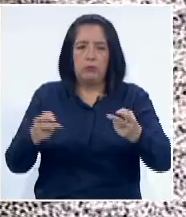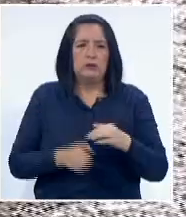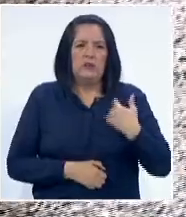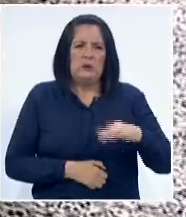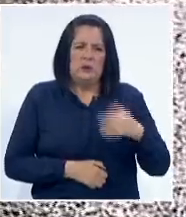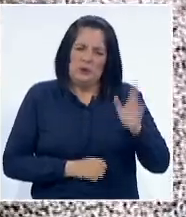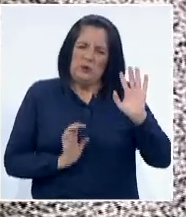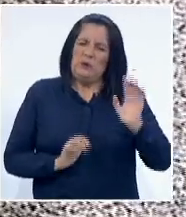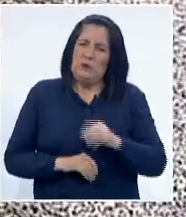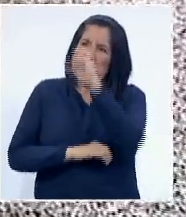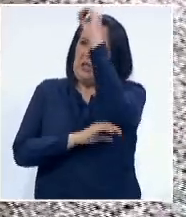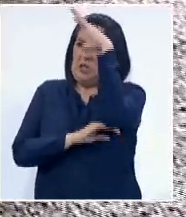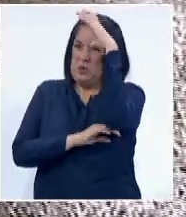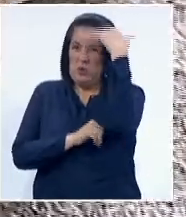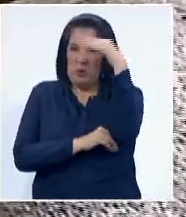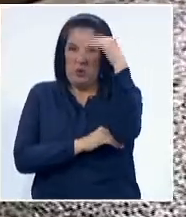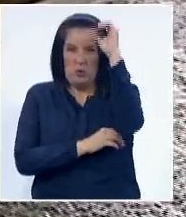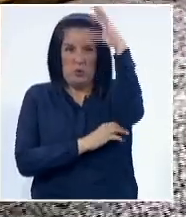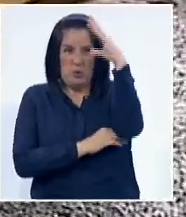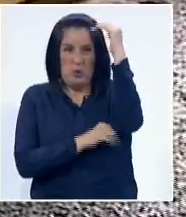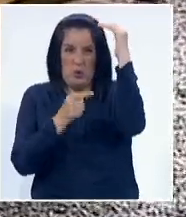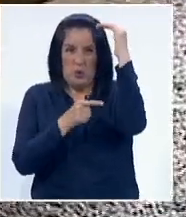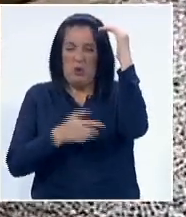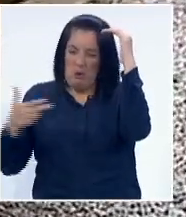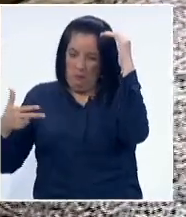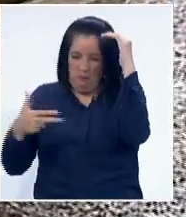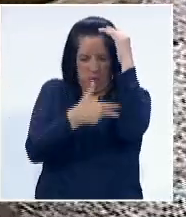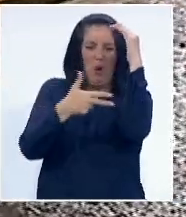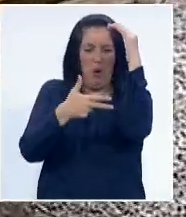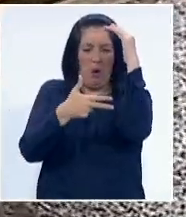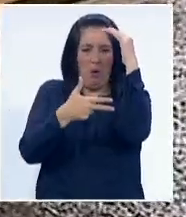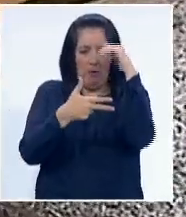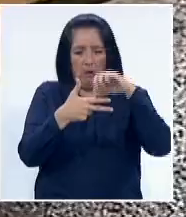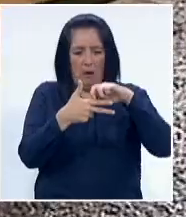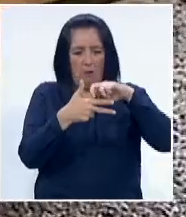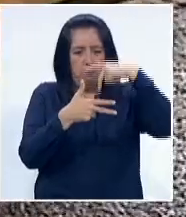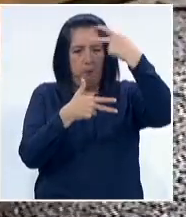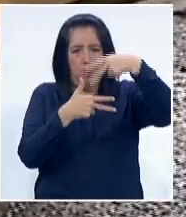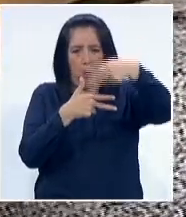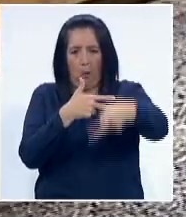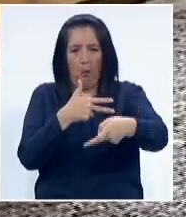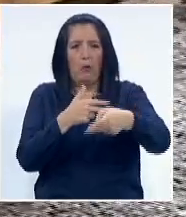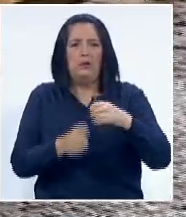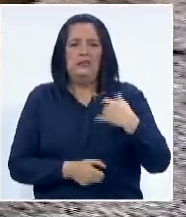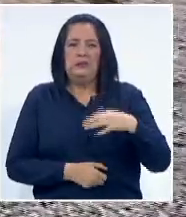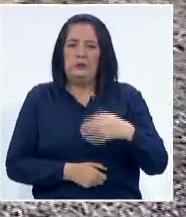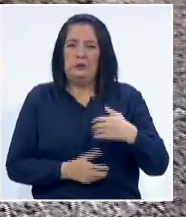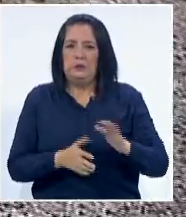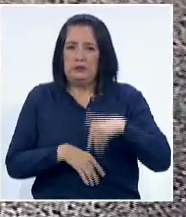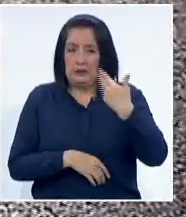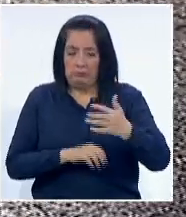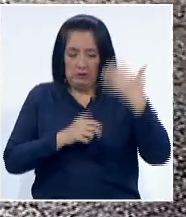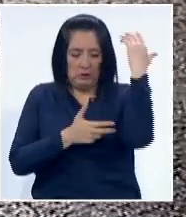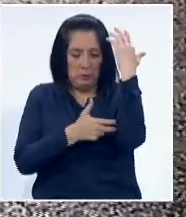chocado en este poste y aquí ya ha salido el cuerpo de una de las personas, produciendo su muerte instantánea. Luego el